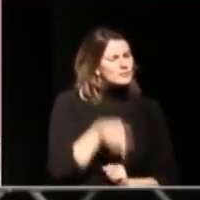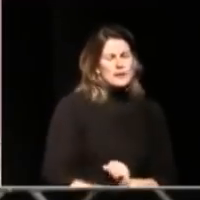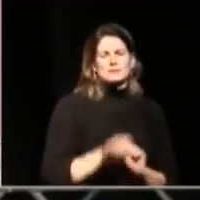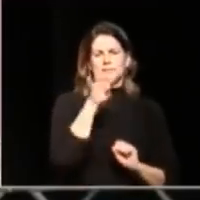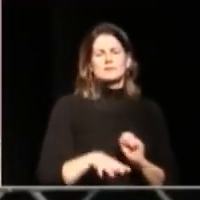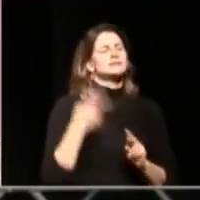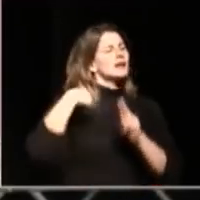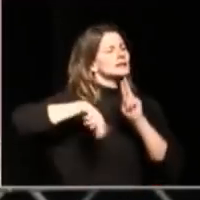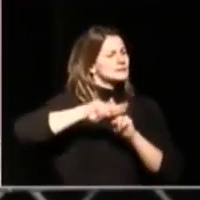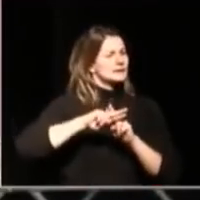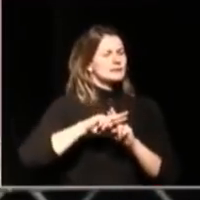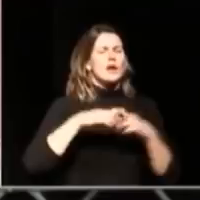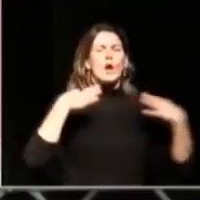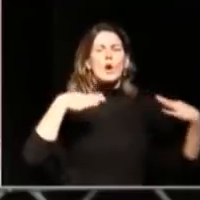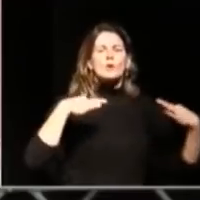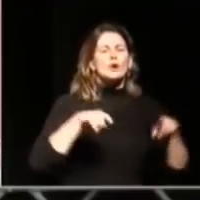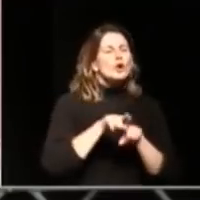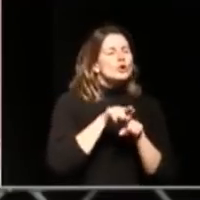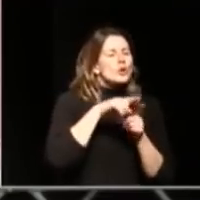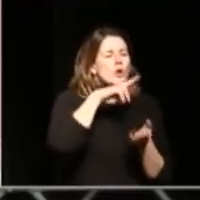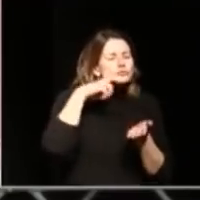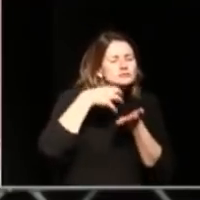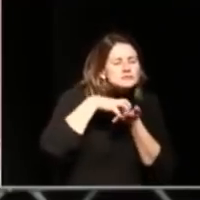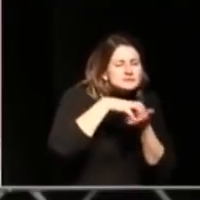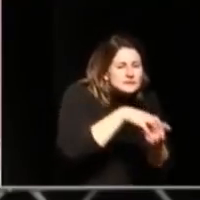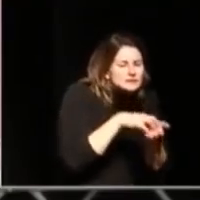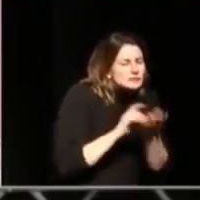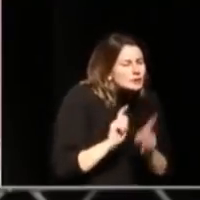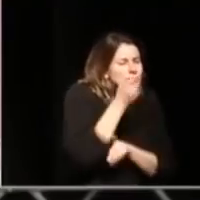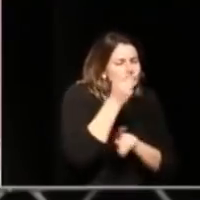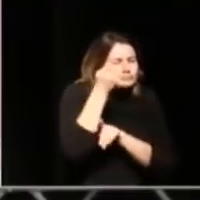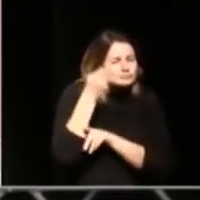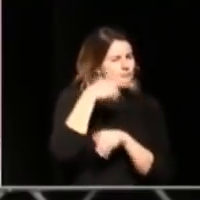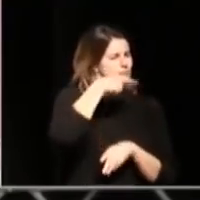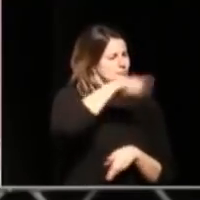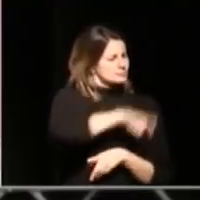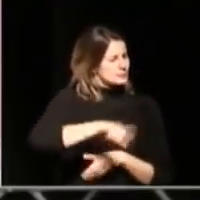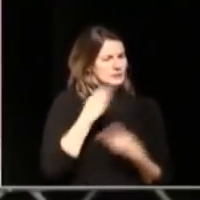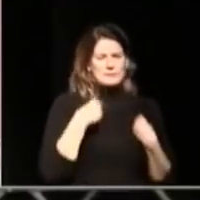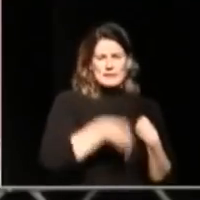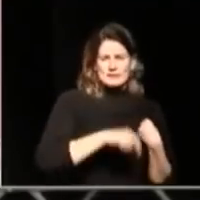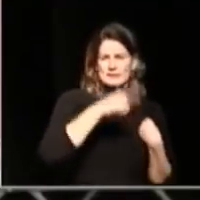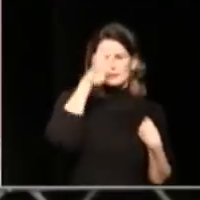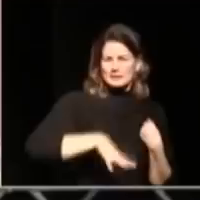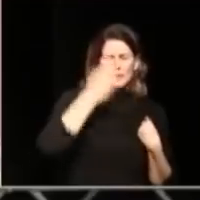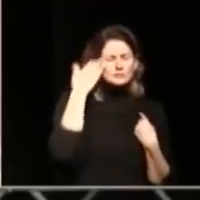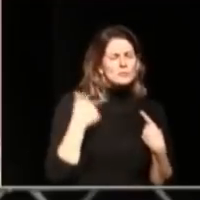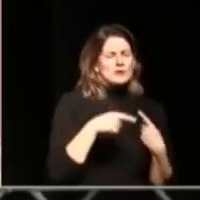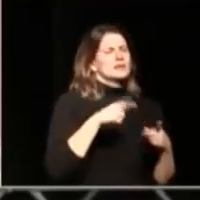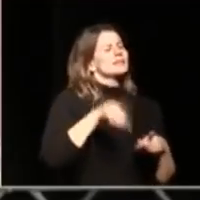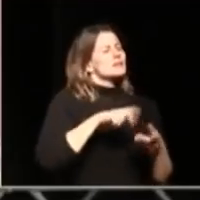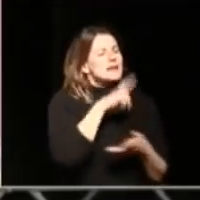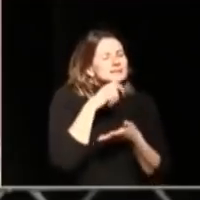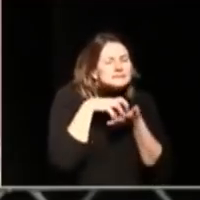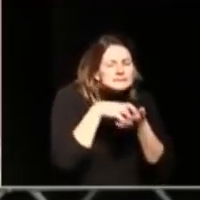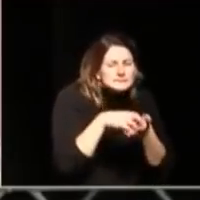autonomía de la Generalitat, no solo es un tesoro conquistado por las clases populares y por el pueblo catalán, es un tesoro de la democracia.